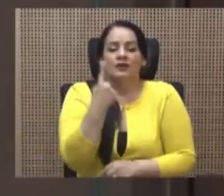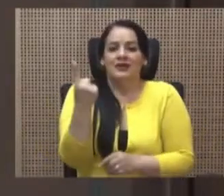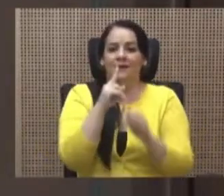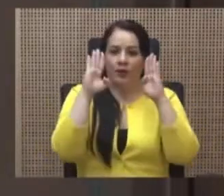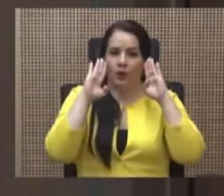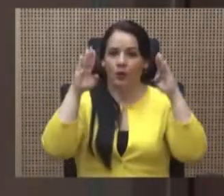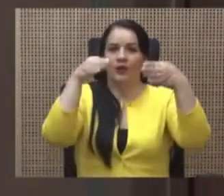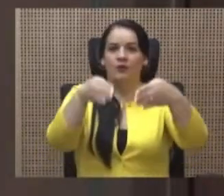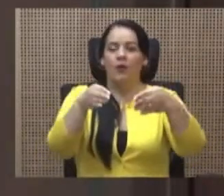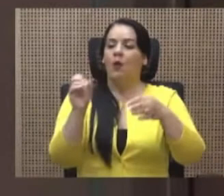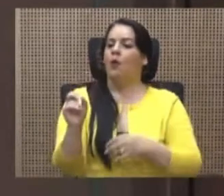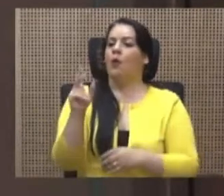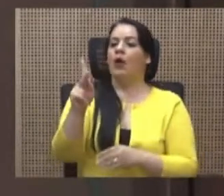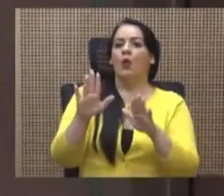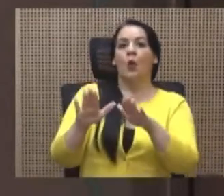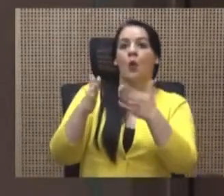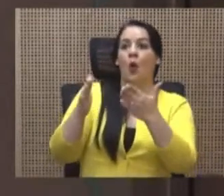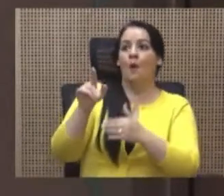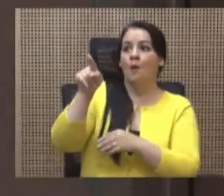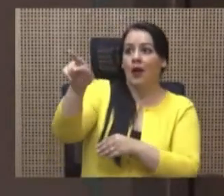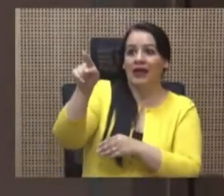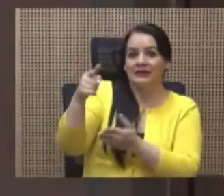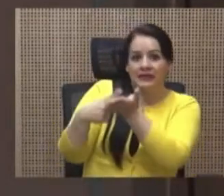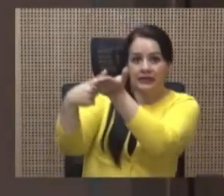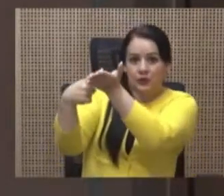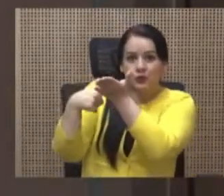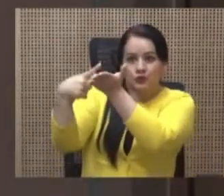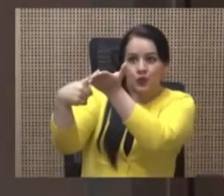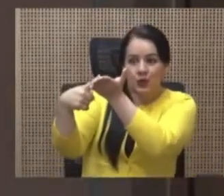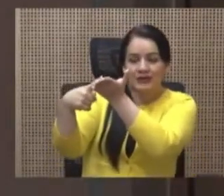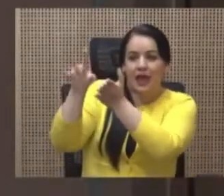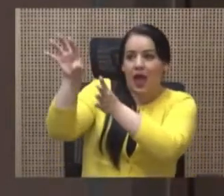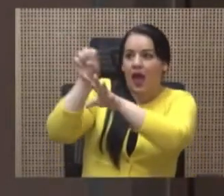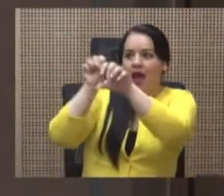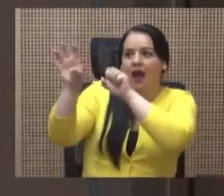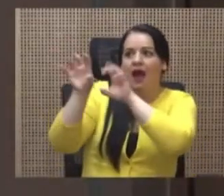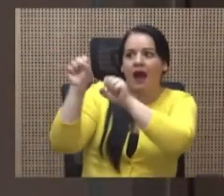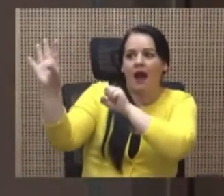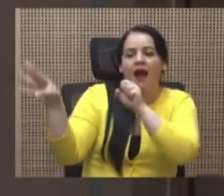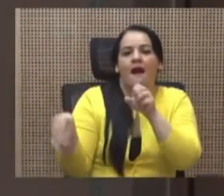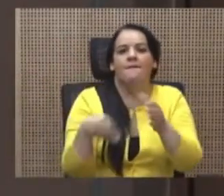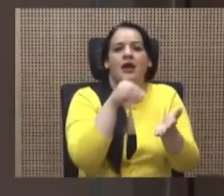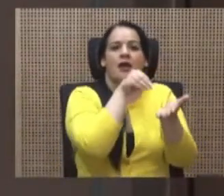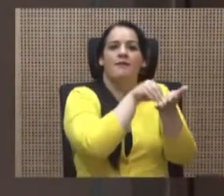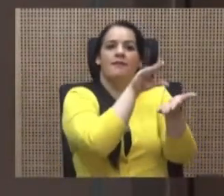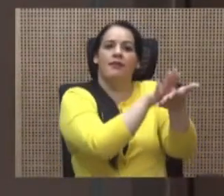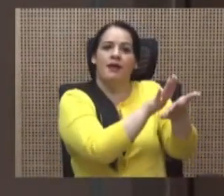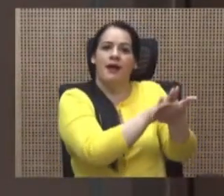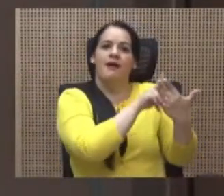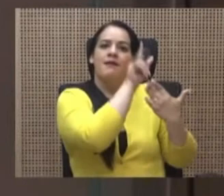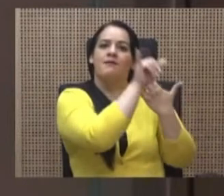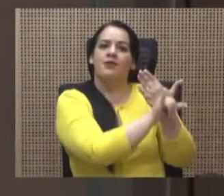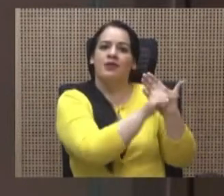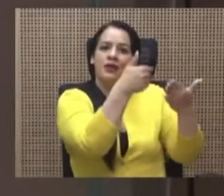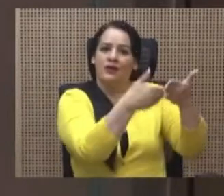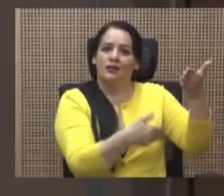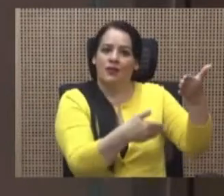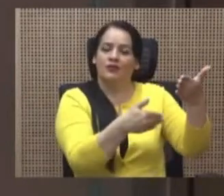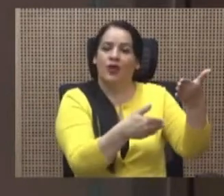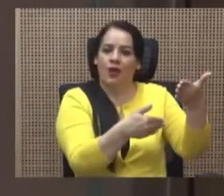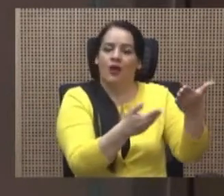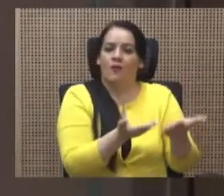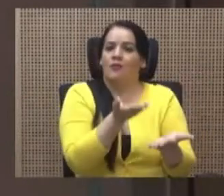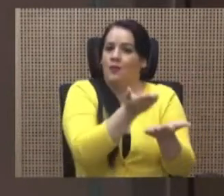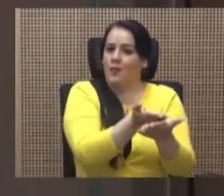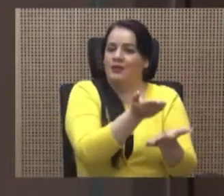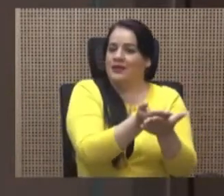enfoque de ok como agarramos esas discusiones un poco más académicas y las aterrizamos en propuestas de política pública así